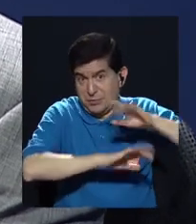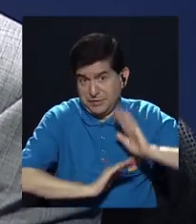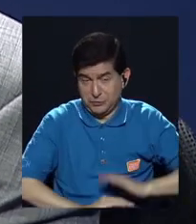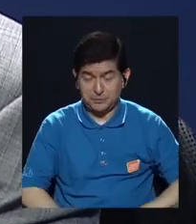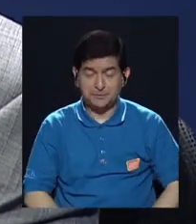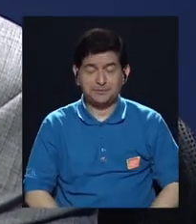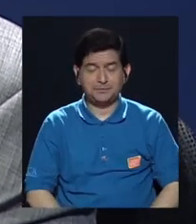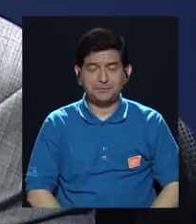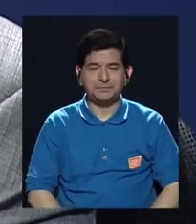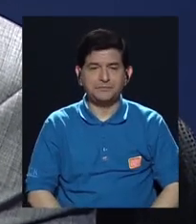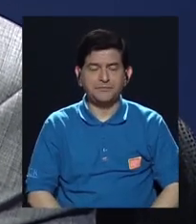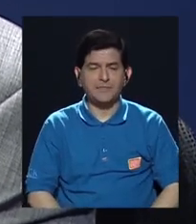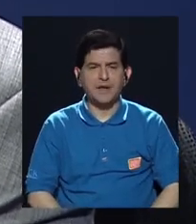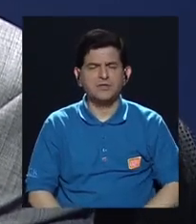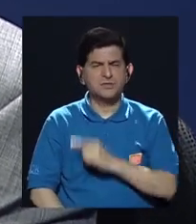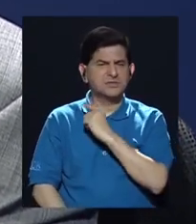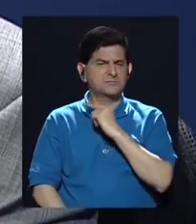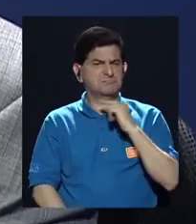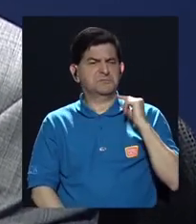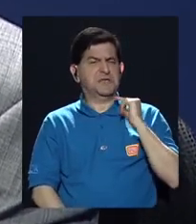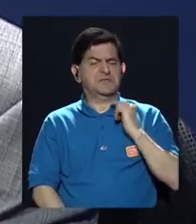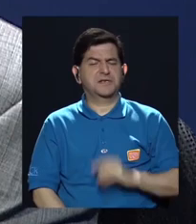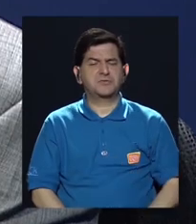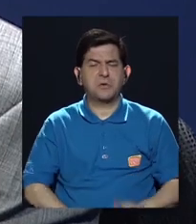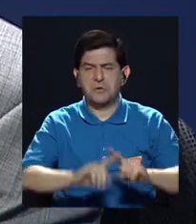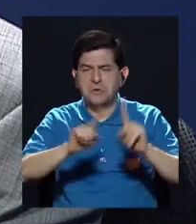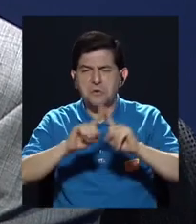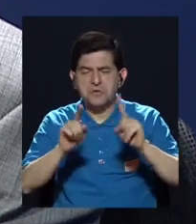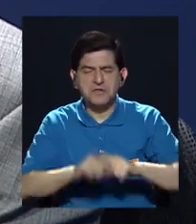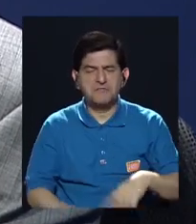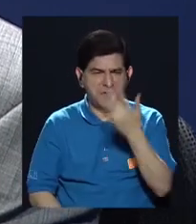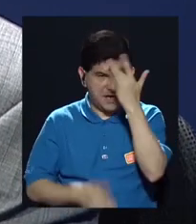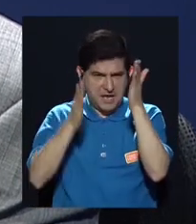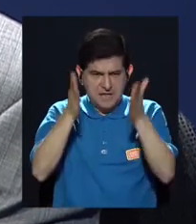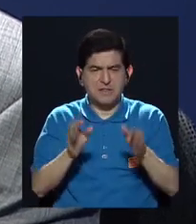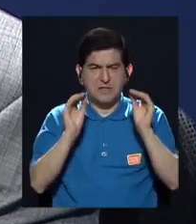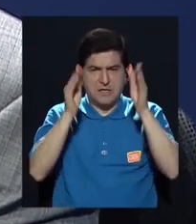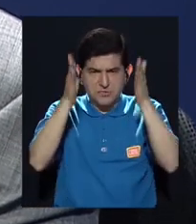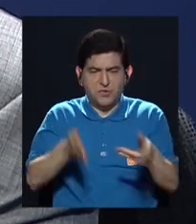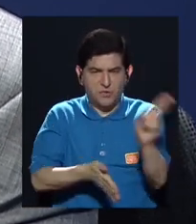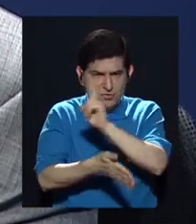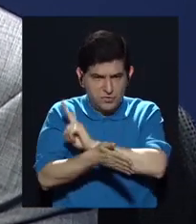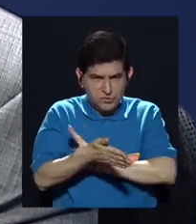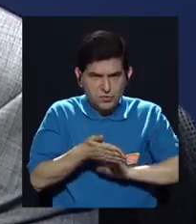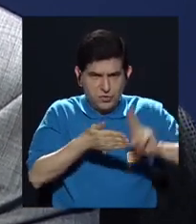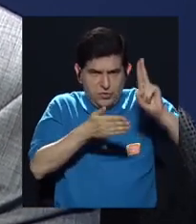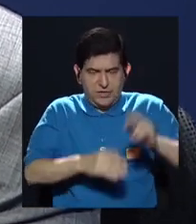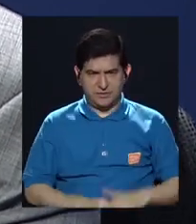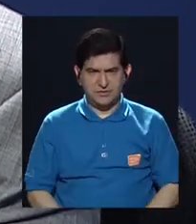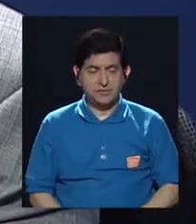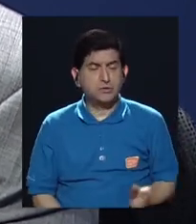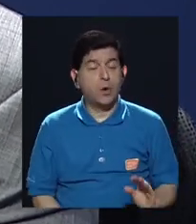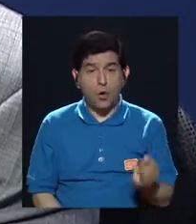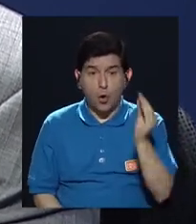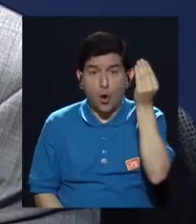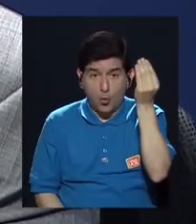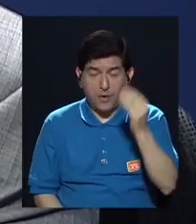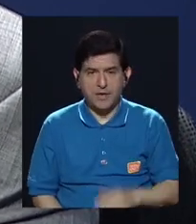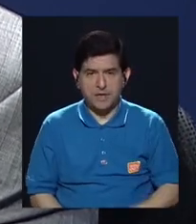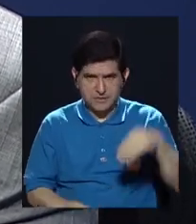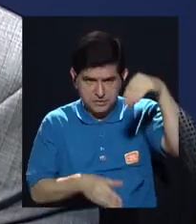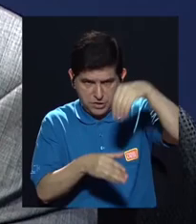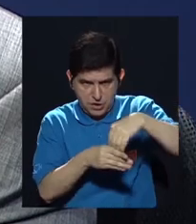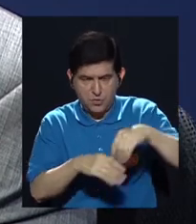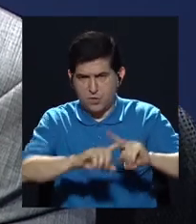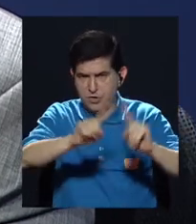¿verdad? Y el padre, con una serie de intelectuales, profesores de la universidad, jóvenes,